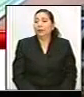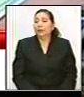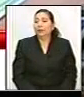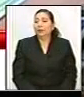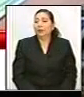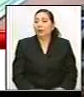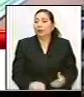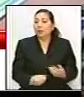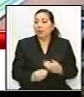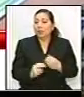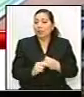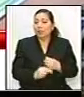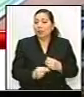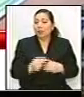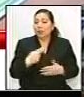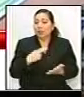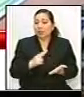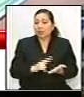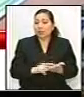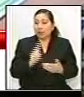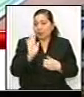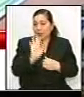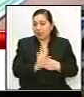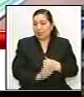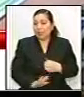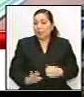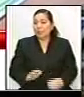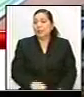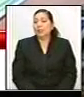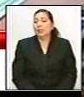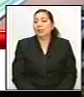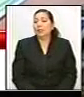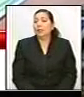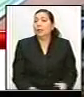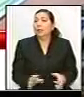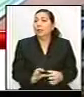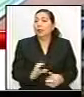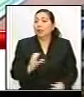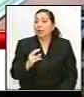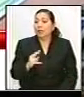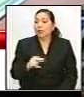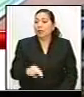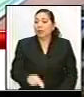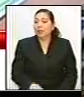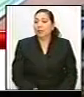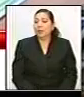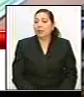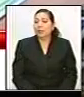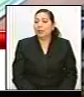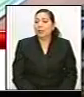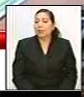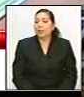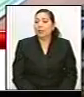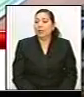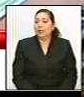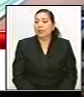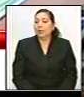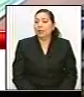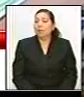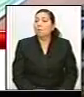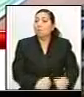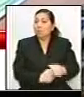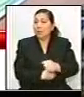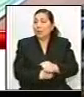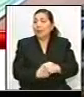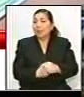la Cooperativa Nacional de Salud a nivel nacional, soy delegada del Carrión. Yeah. Y del Puente